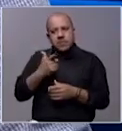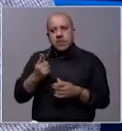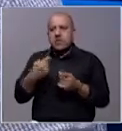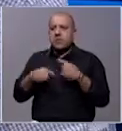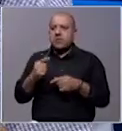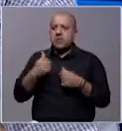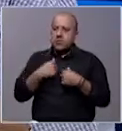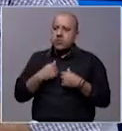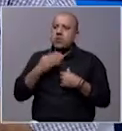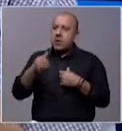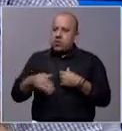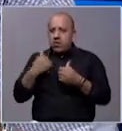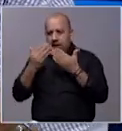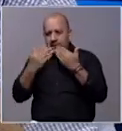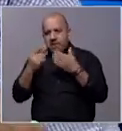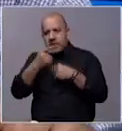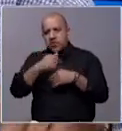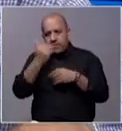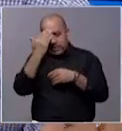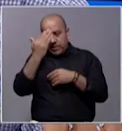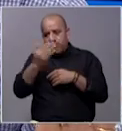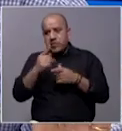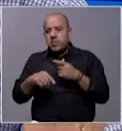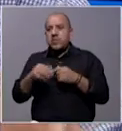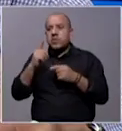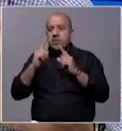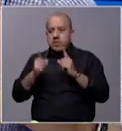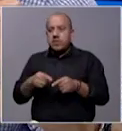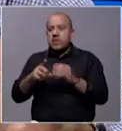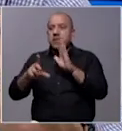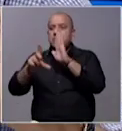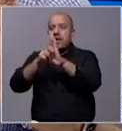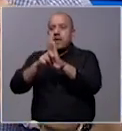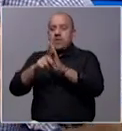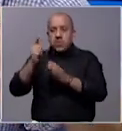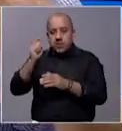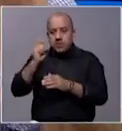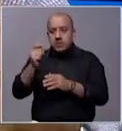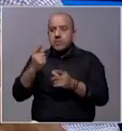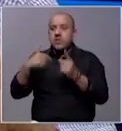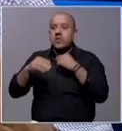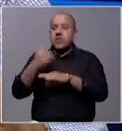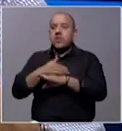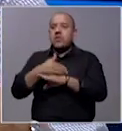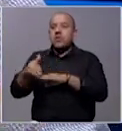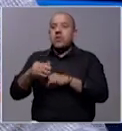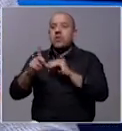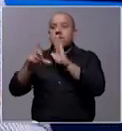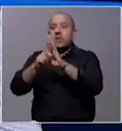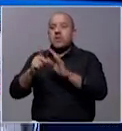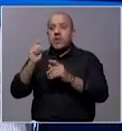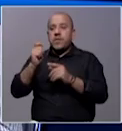nosotros vamos a dialogar con el frente de todo también de lo que vayan a ley de urgencia pero seguramente también de lo que venga después de la ley de urgencia